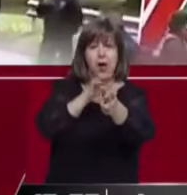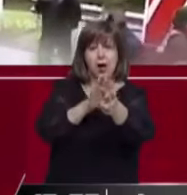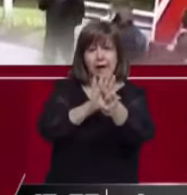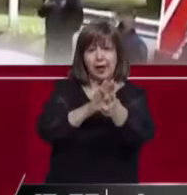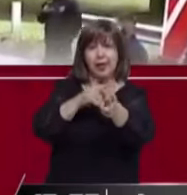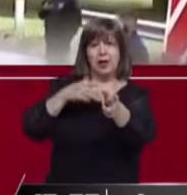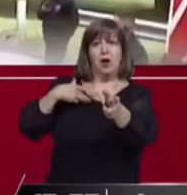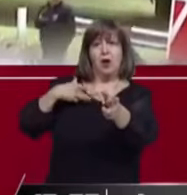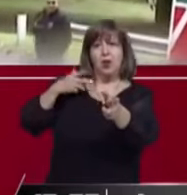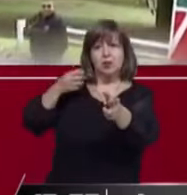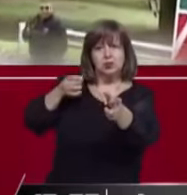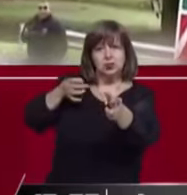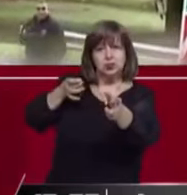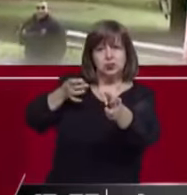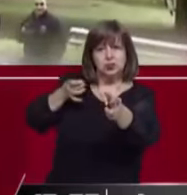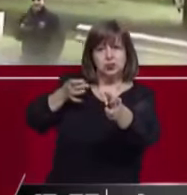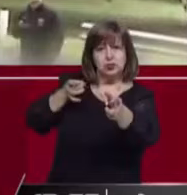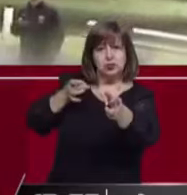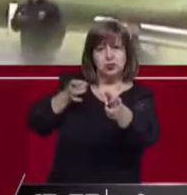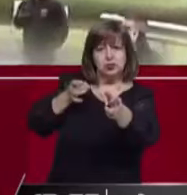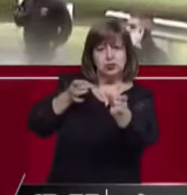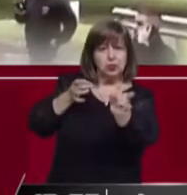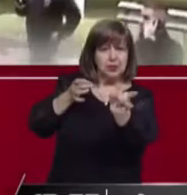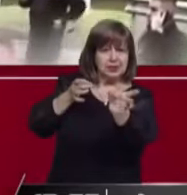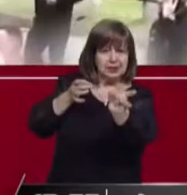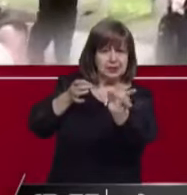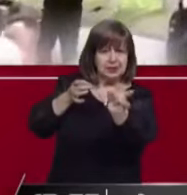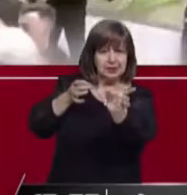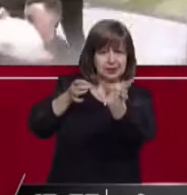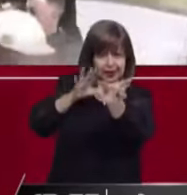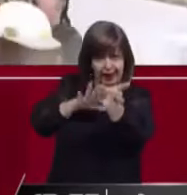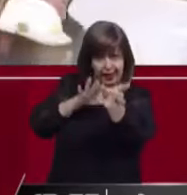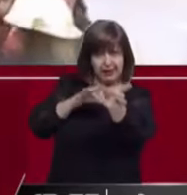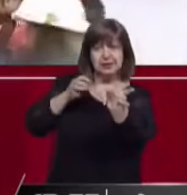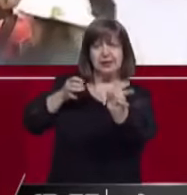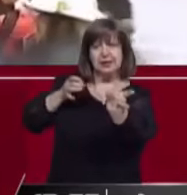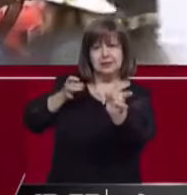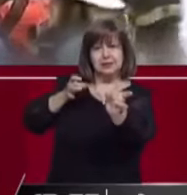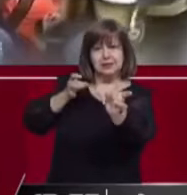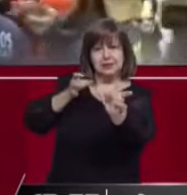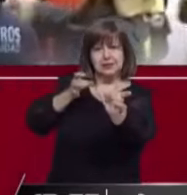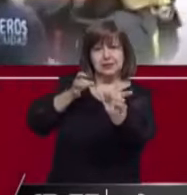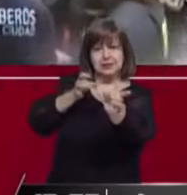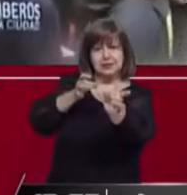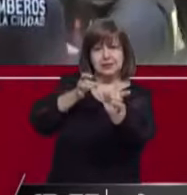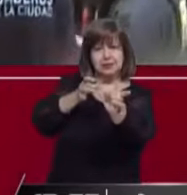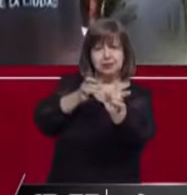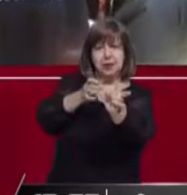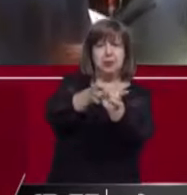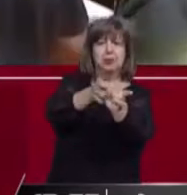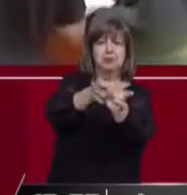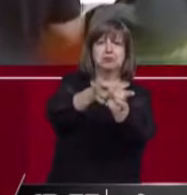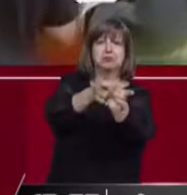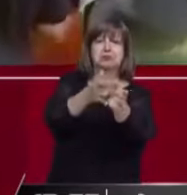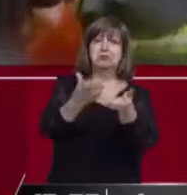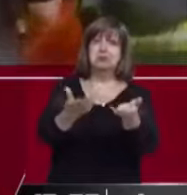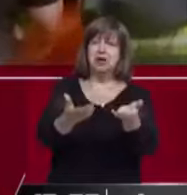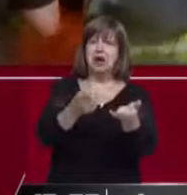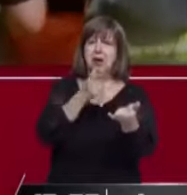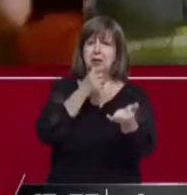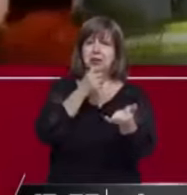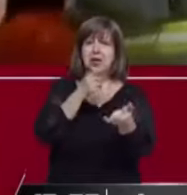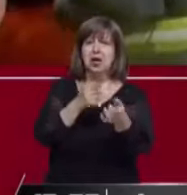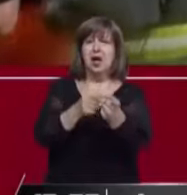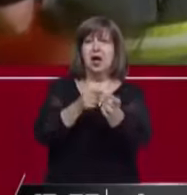el típico caso como muchas veces haciendo la analogía con un una situación en la calle con vehículos con autos por ejemplo para uno en el